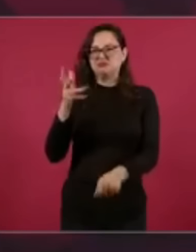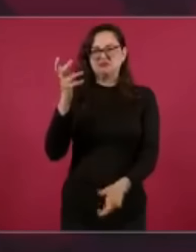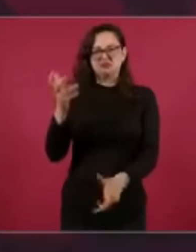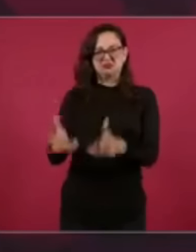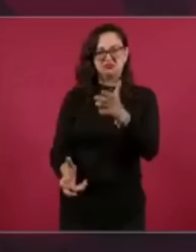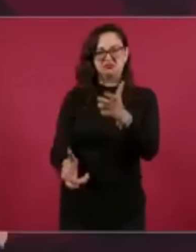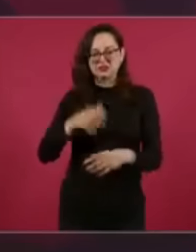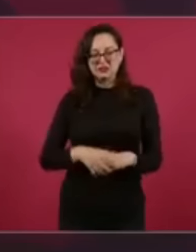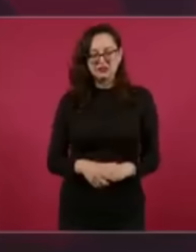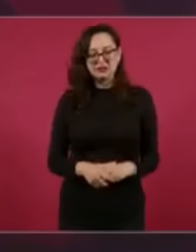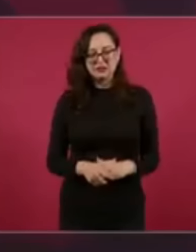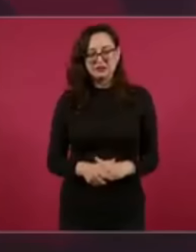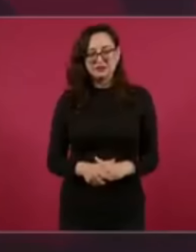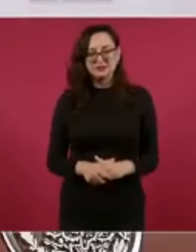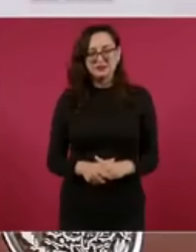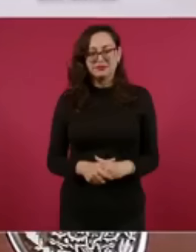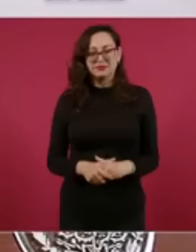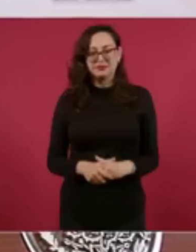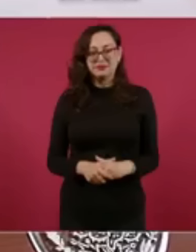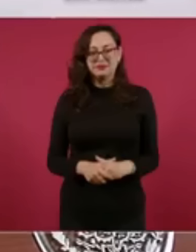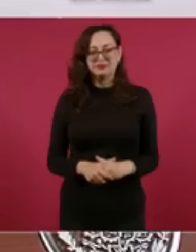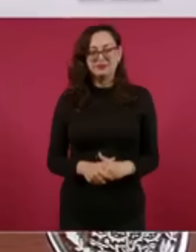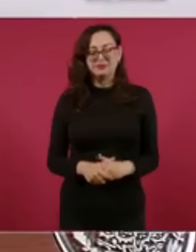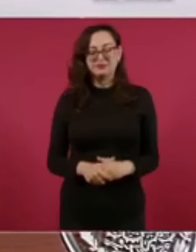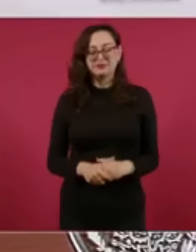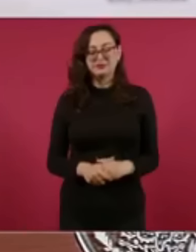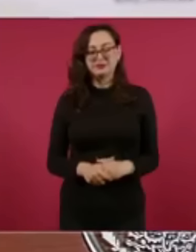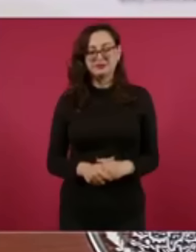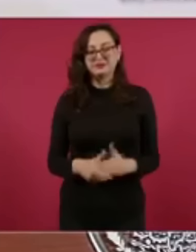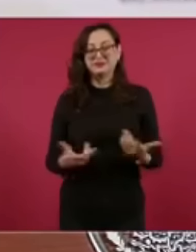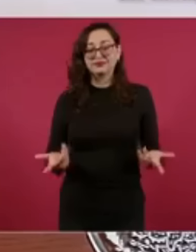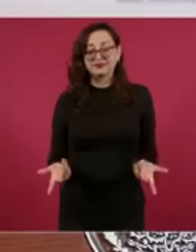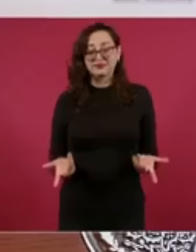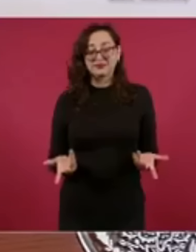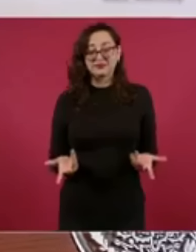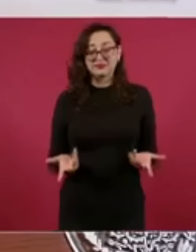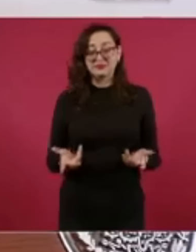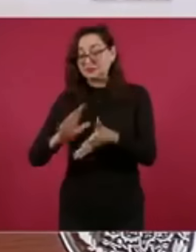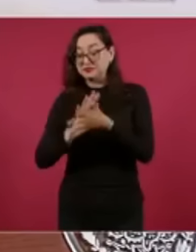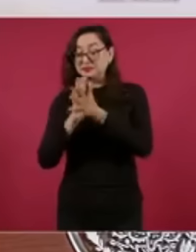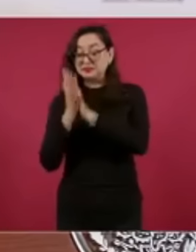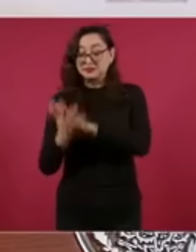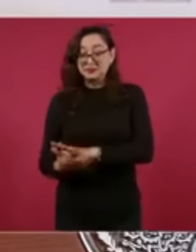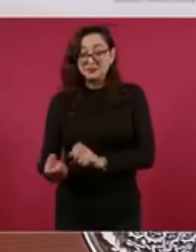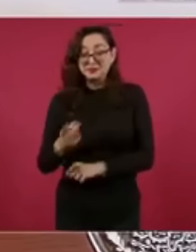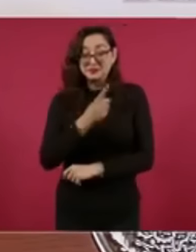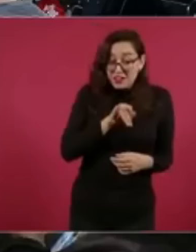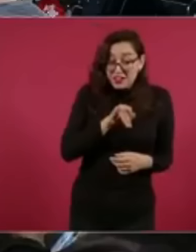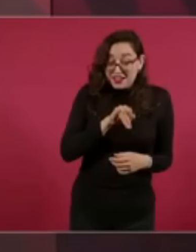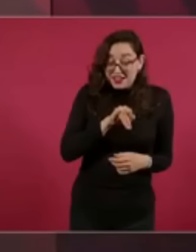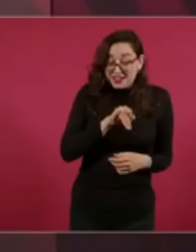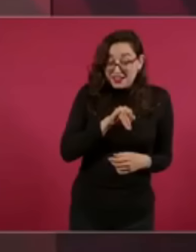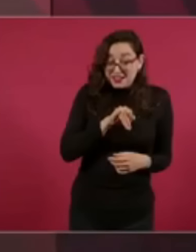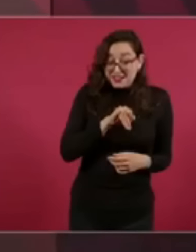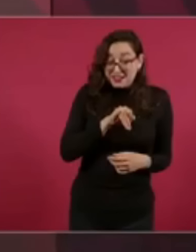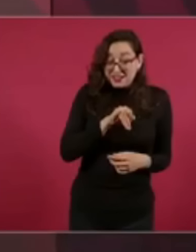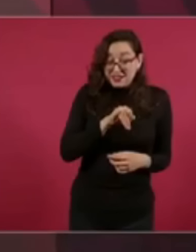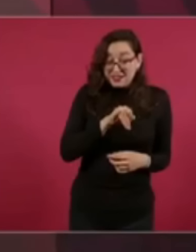aquí en la ciudad. Entonces, ¿cómo se transforma un país? ¿Con los fifís? ¿Con